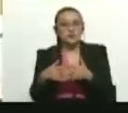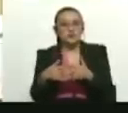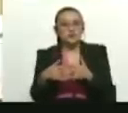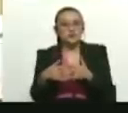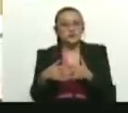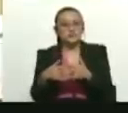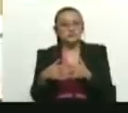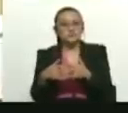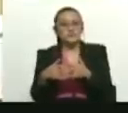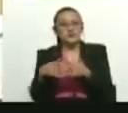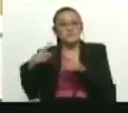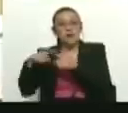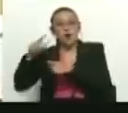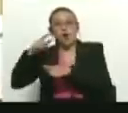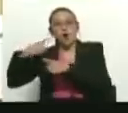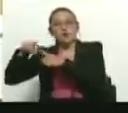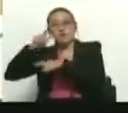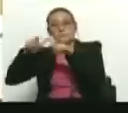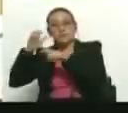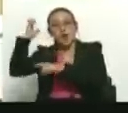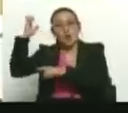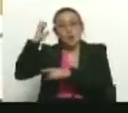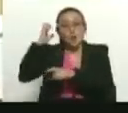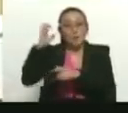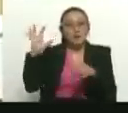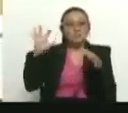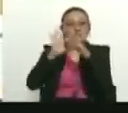aliados en Europa y en el mundo.